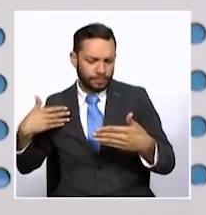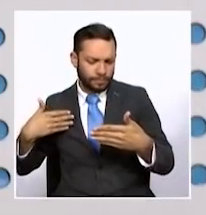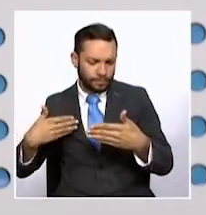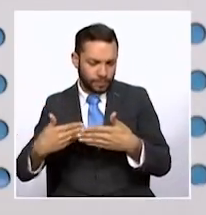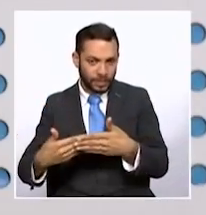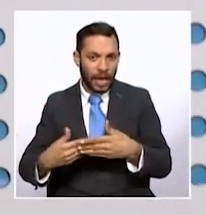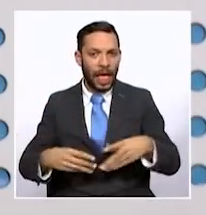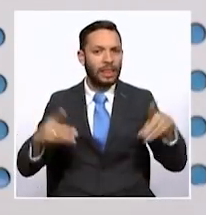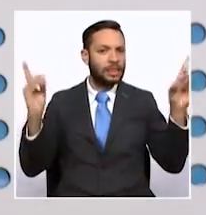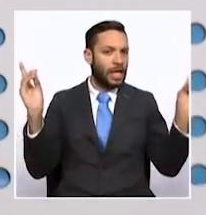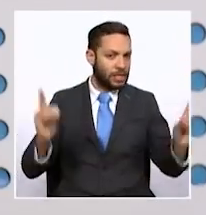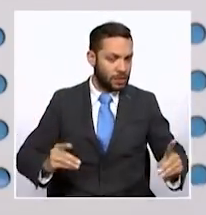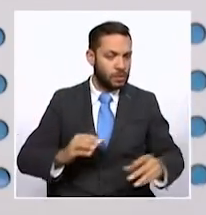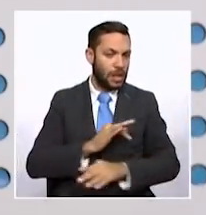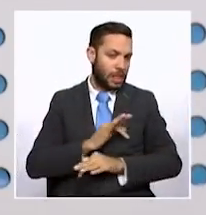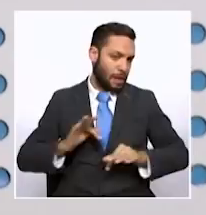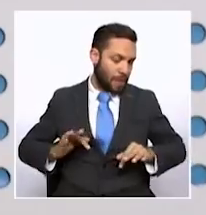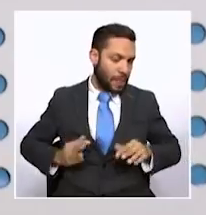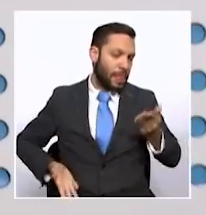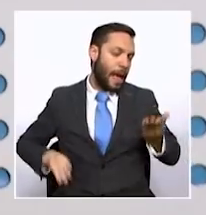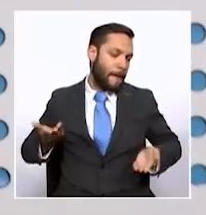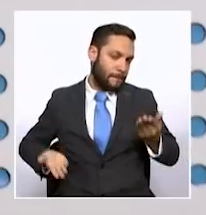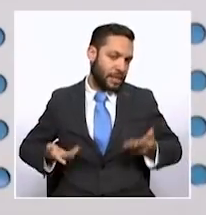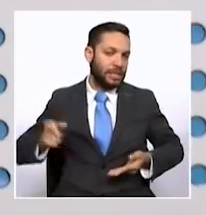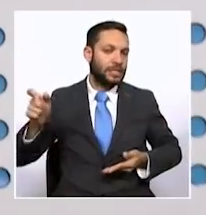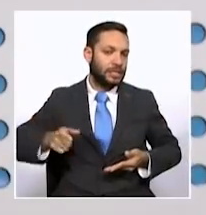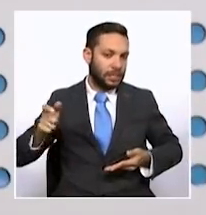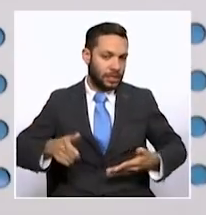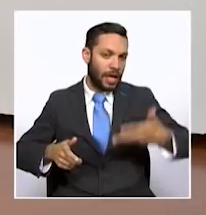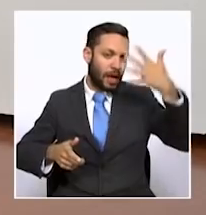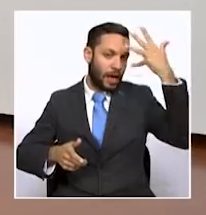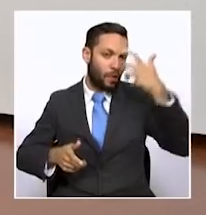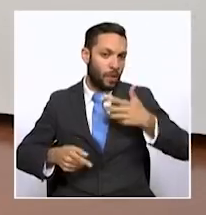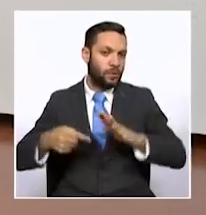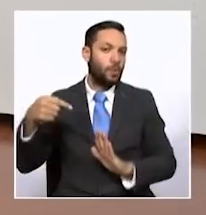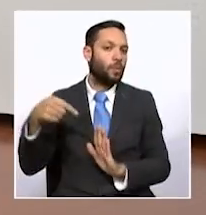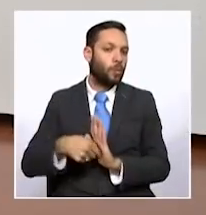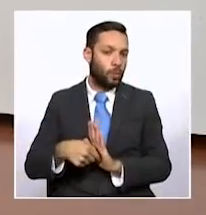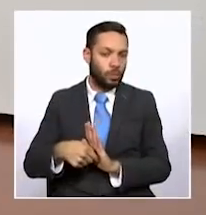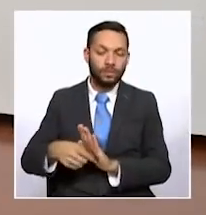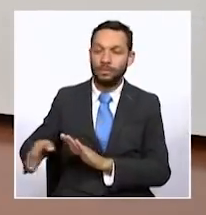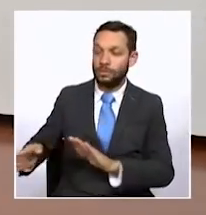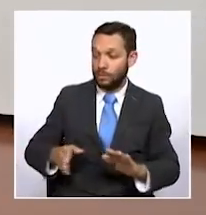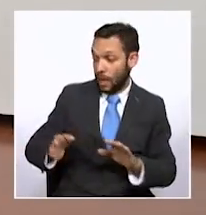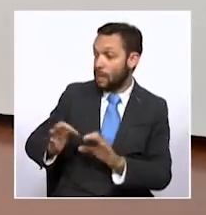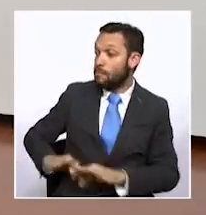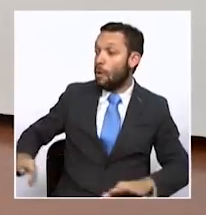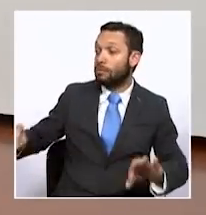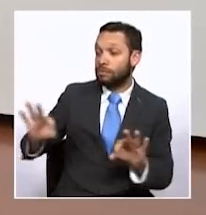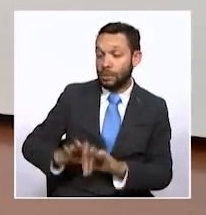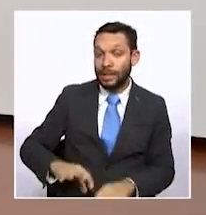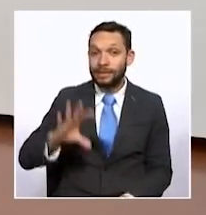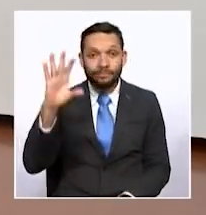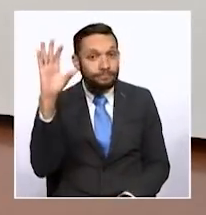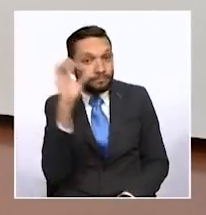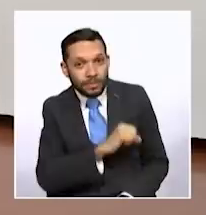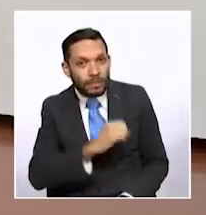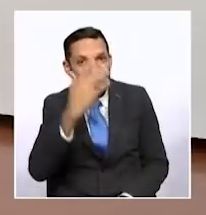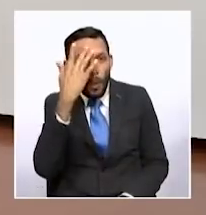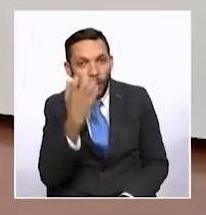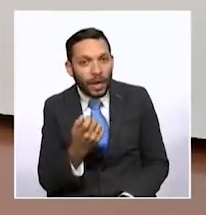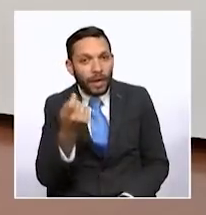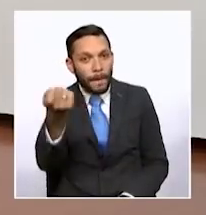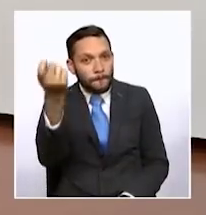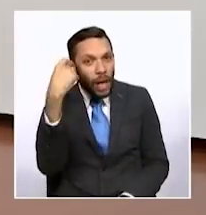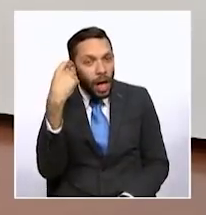la decisión de tratamiento y obviamente aclarar el diagnóstico en ellos. Es muy importante que ustedes tengan eso muy presente porque mire